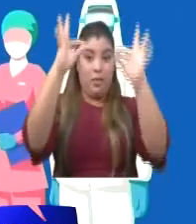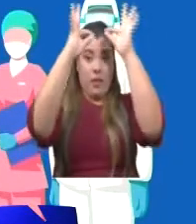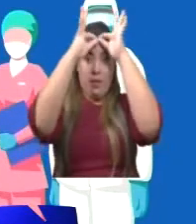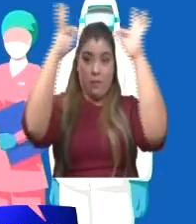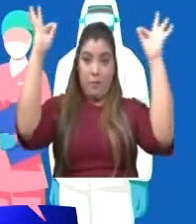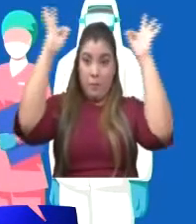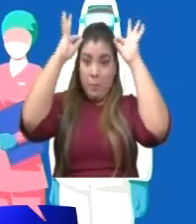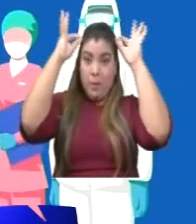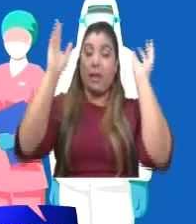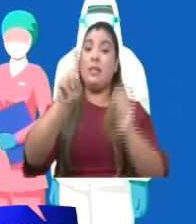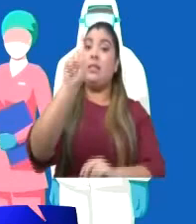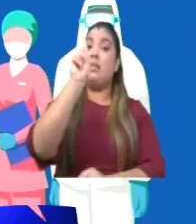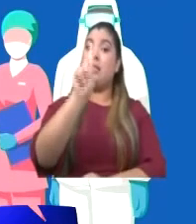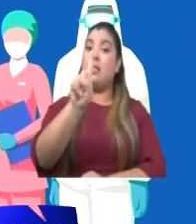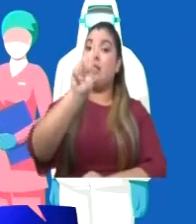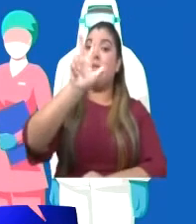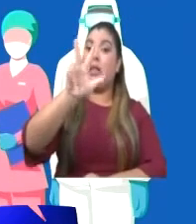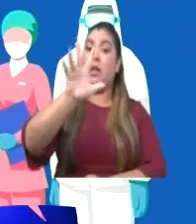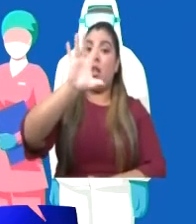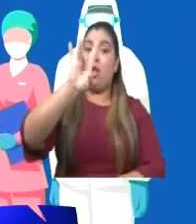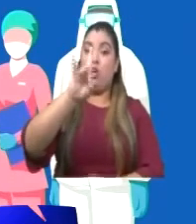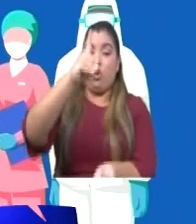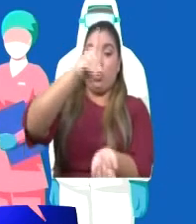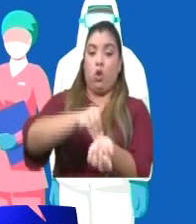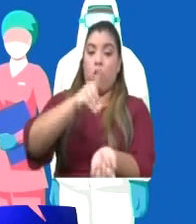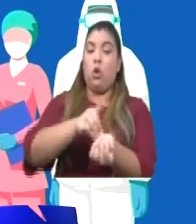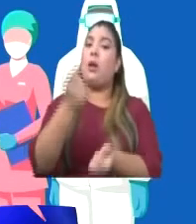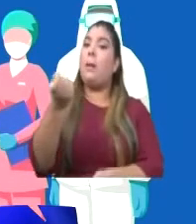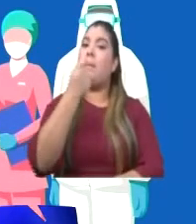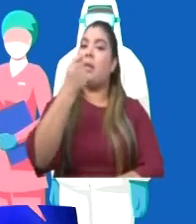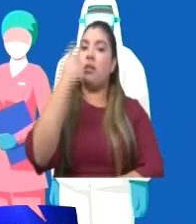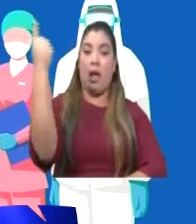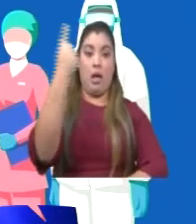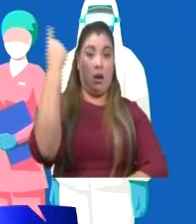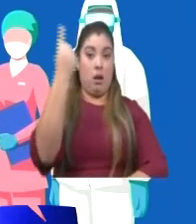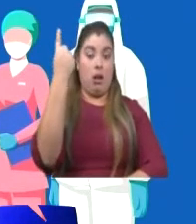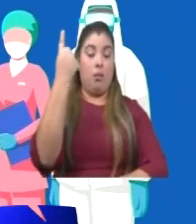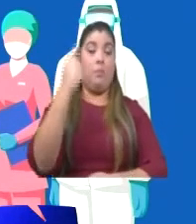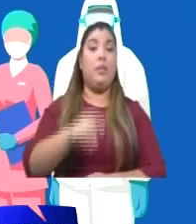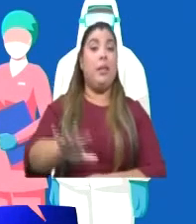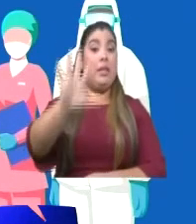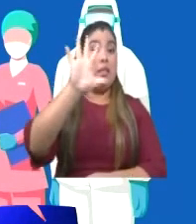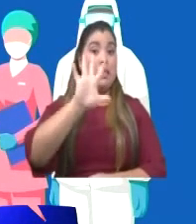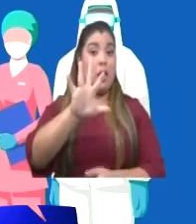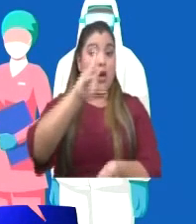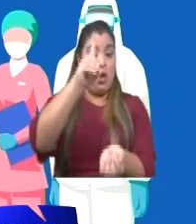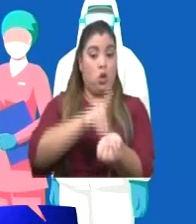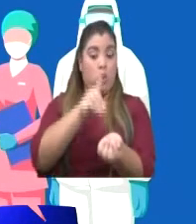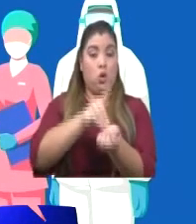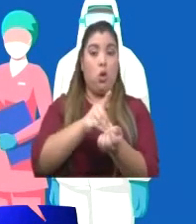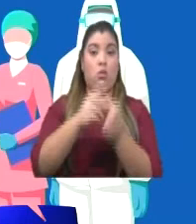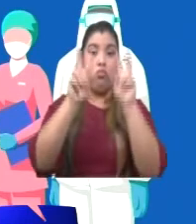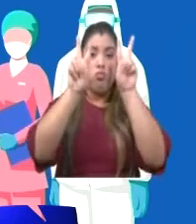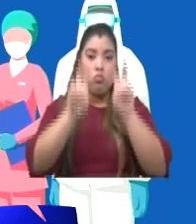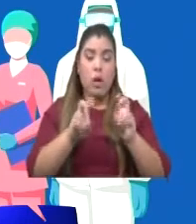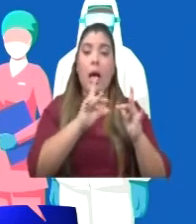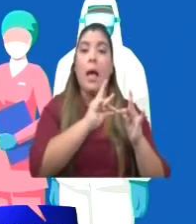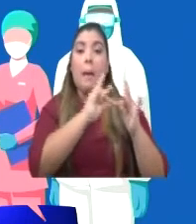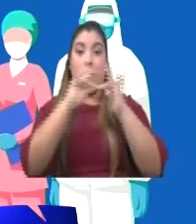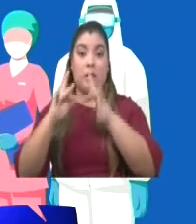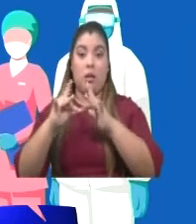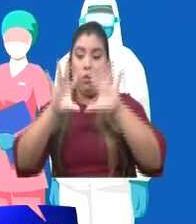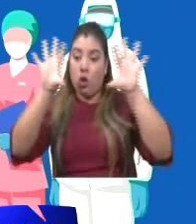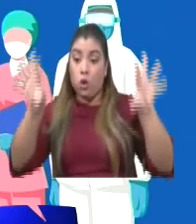138 médicos generales cinco médicos especialistas lo que nos da un total